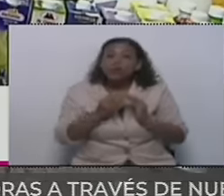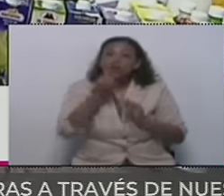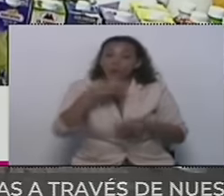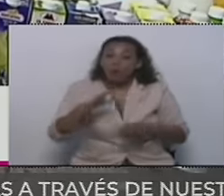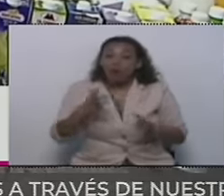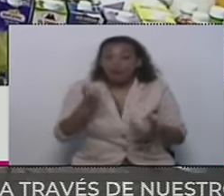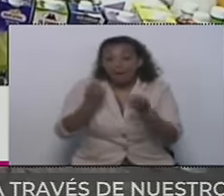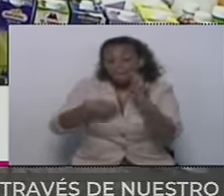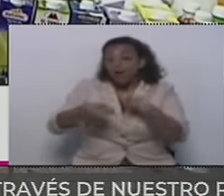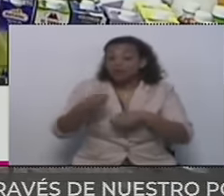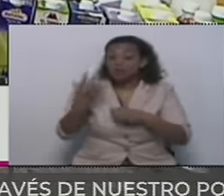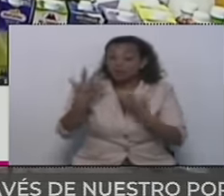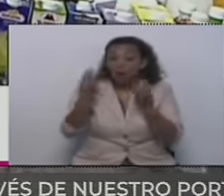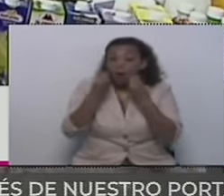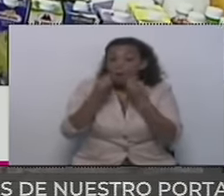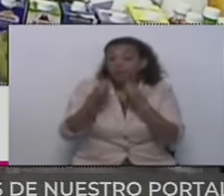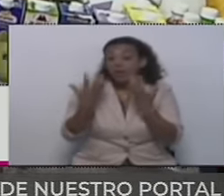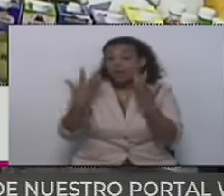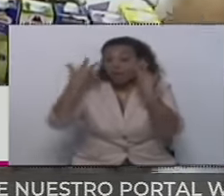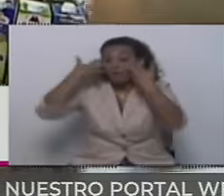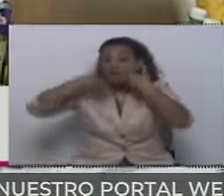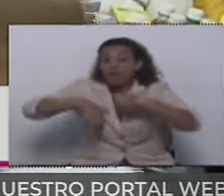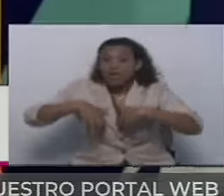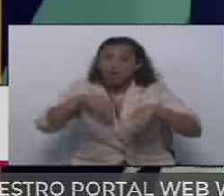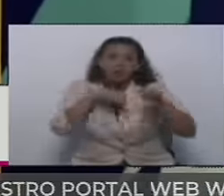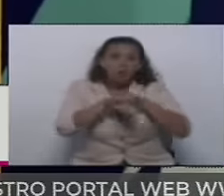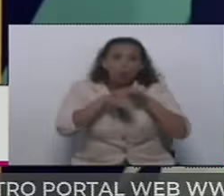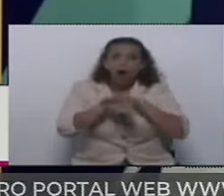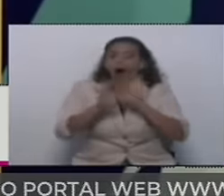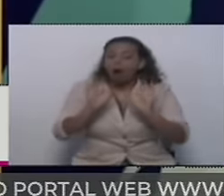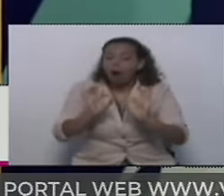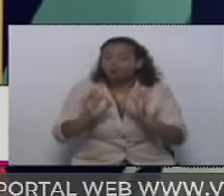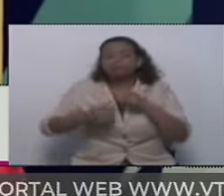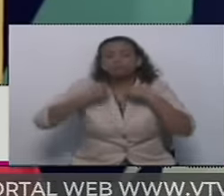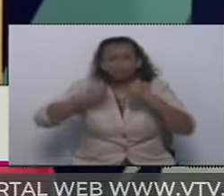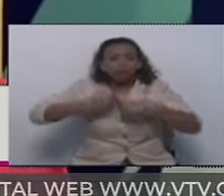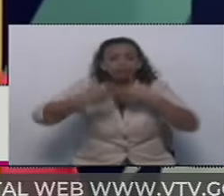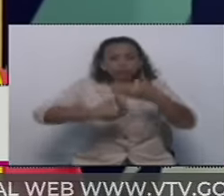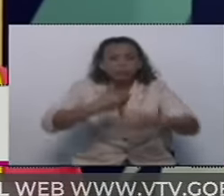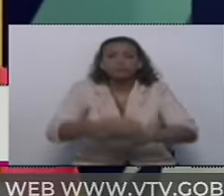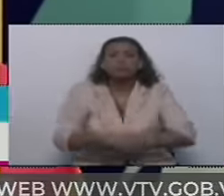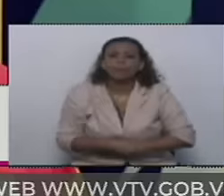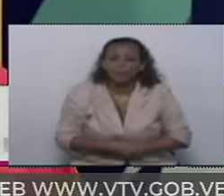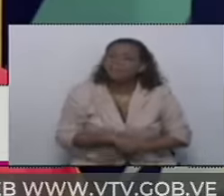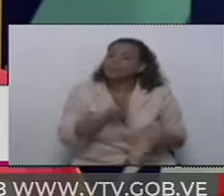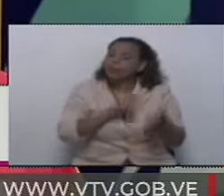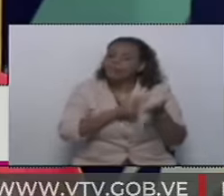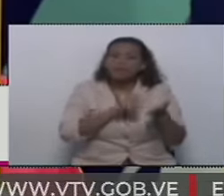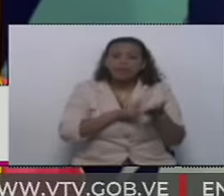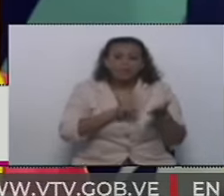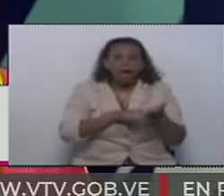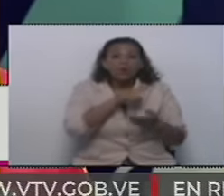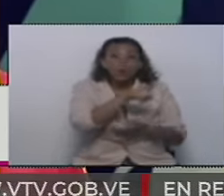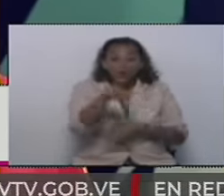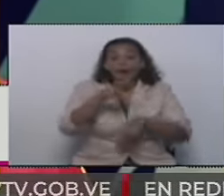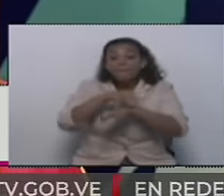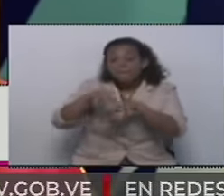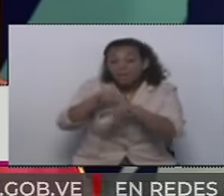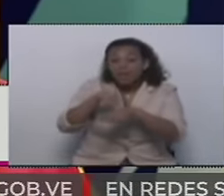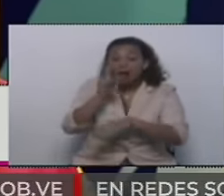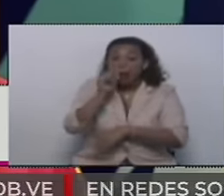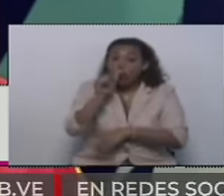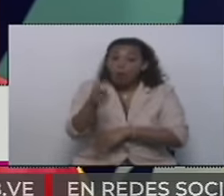que nos emociona mucho. Porque seguimos avanzando y consolidando este proyecto. Que de verdad que muy agradecido también con el ministro, que no es un